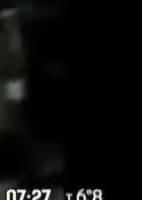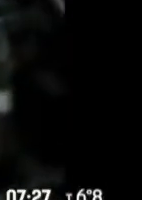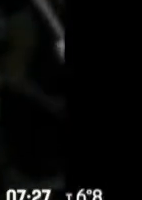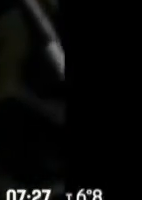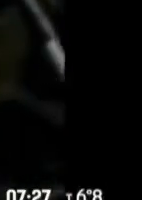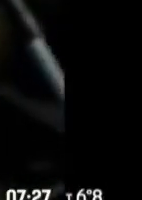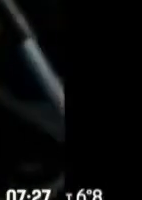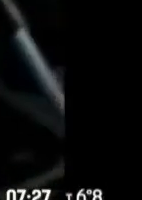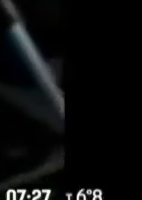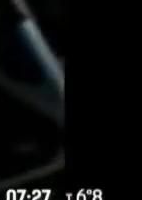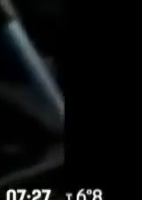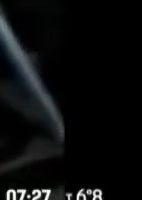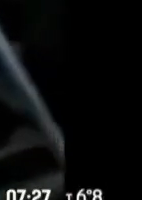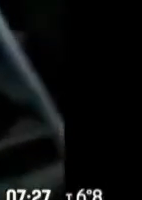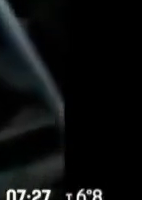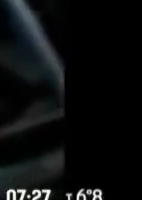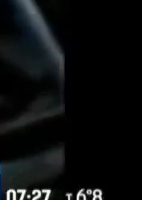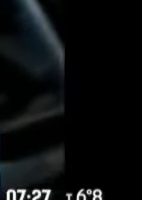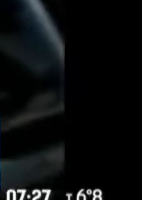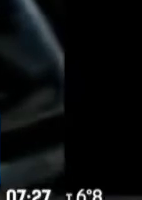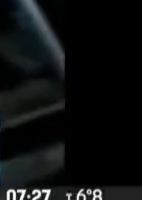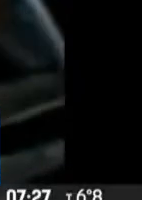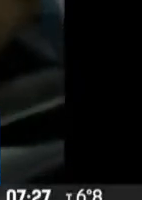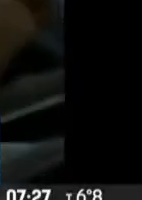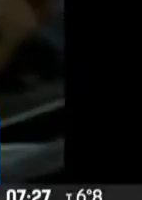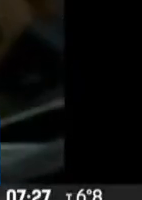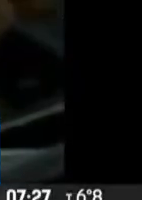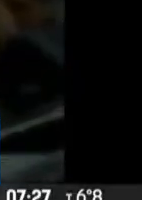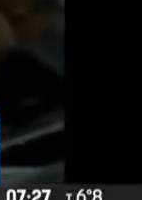Y si mañana es como ayer otra vez,